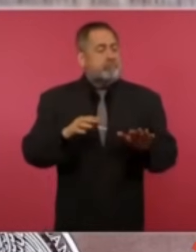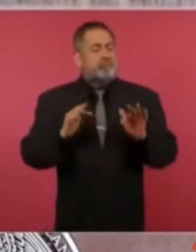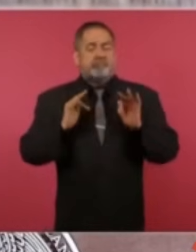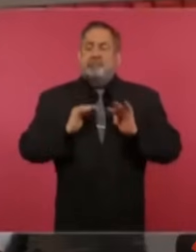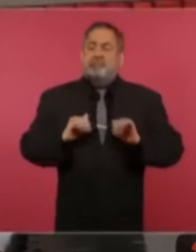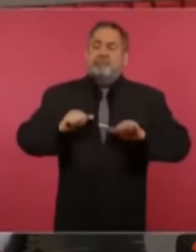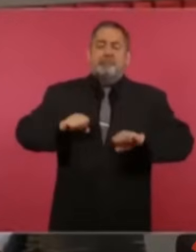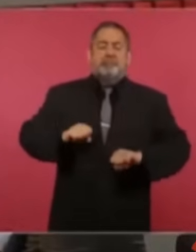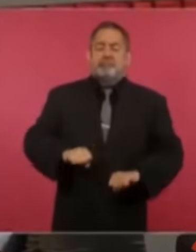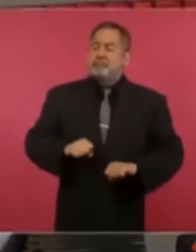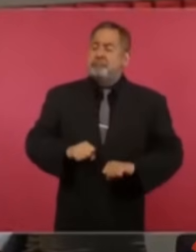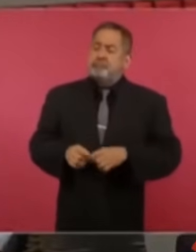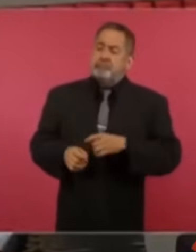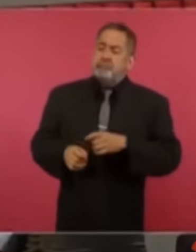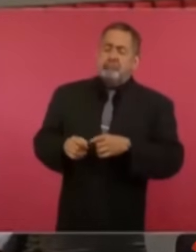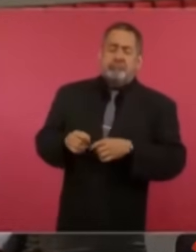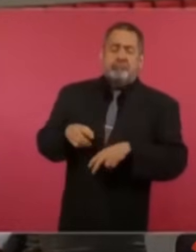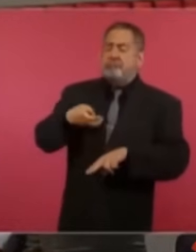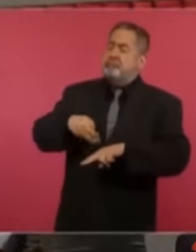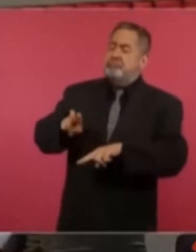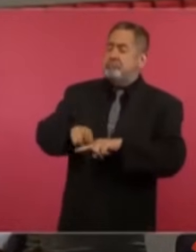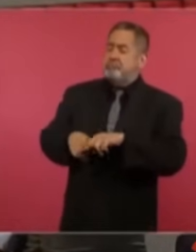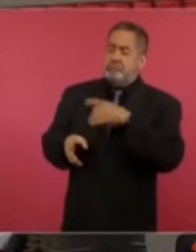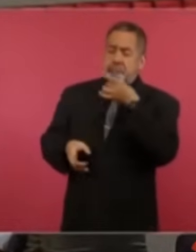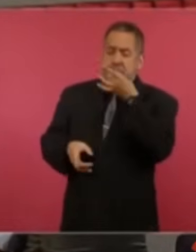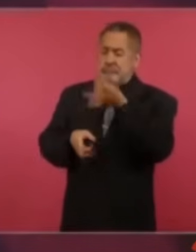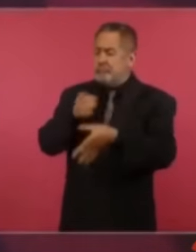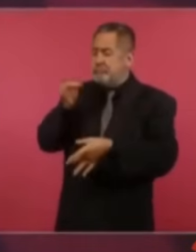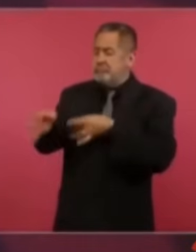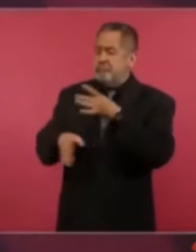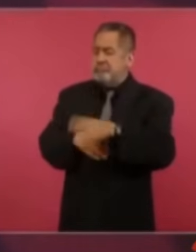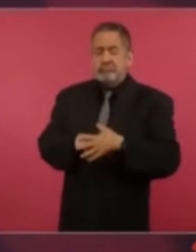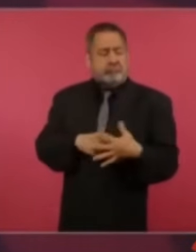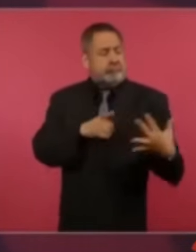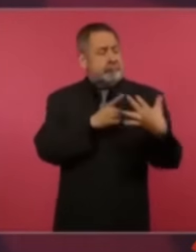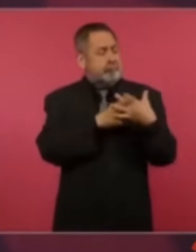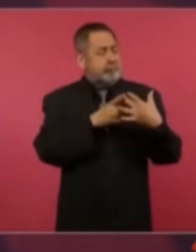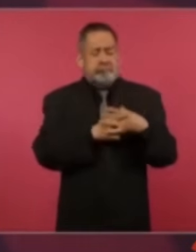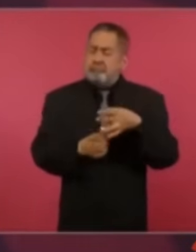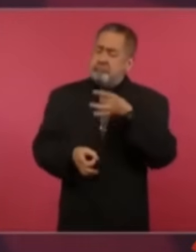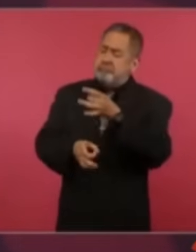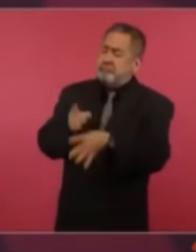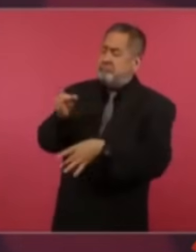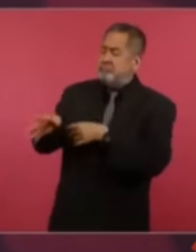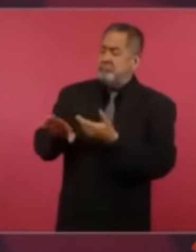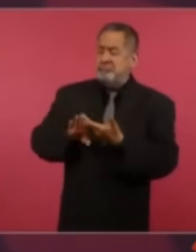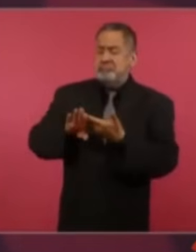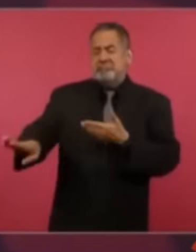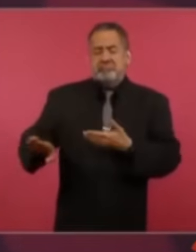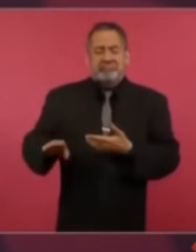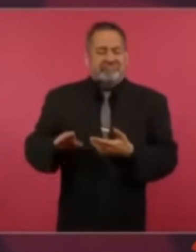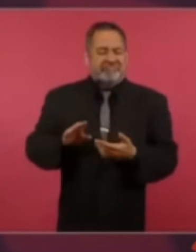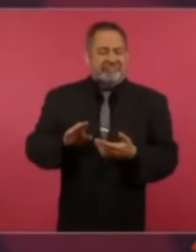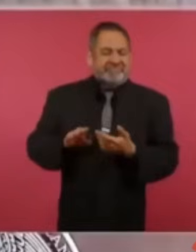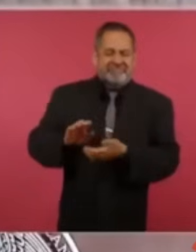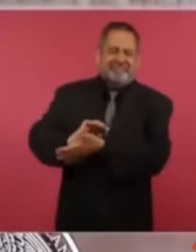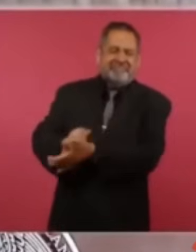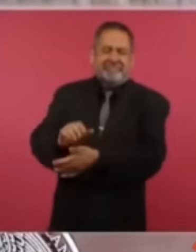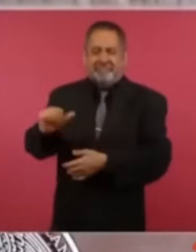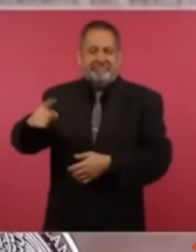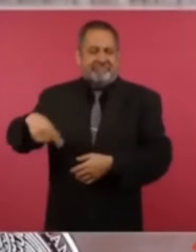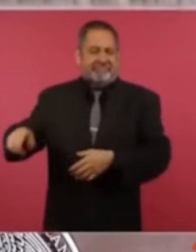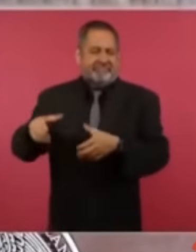privilegio. Así, sentadito, diciendo que él jala mucho, Chumel muestra su clasismo con desenfado